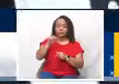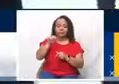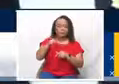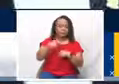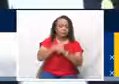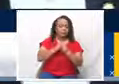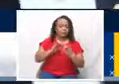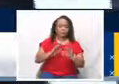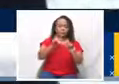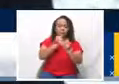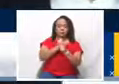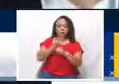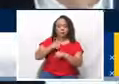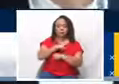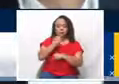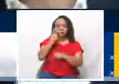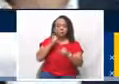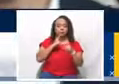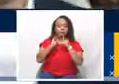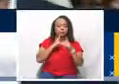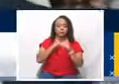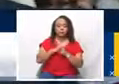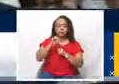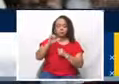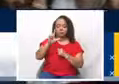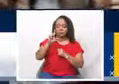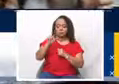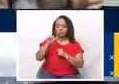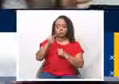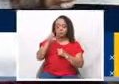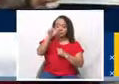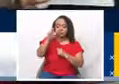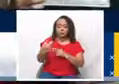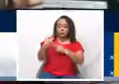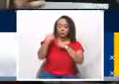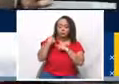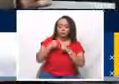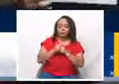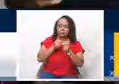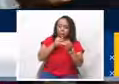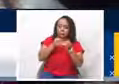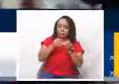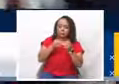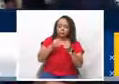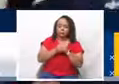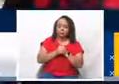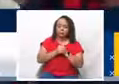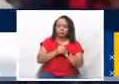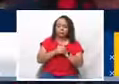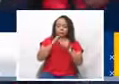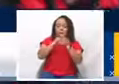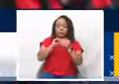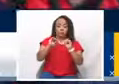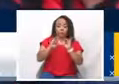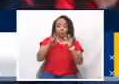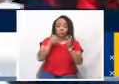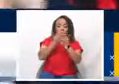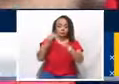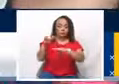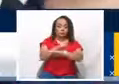seguíamos en el chat a nuestro querido Holman Mora, que fue el encargado de darnos el paso a paso. Incluso contaba hoy en la mañana que cuando llegó al